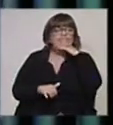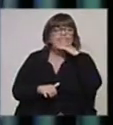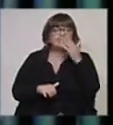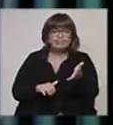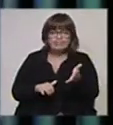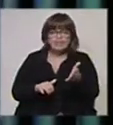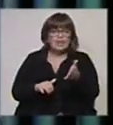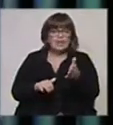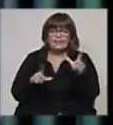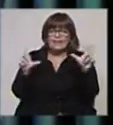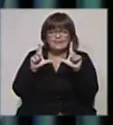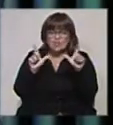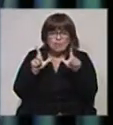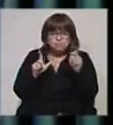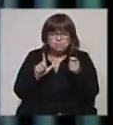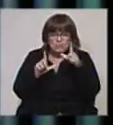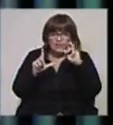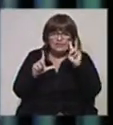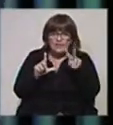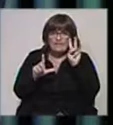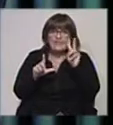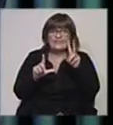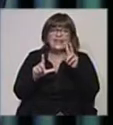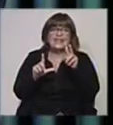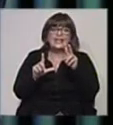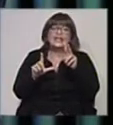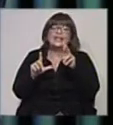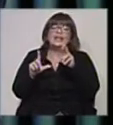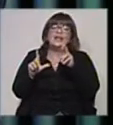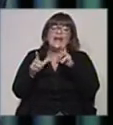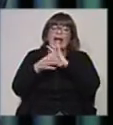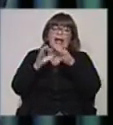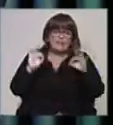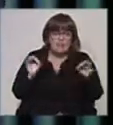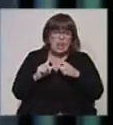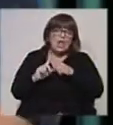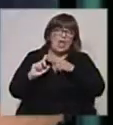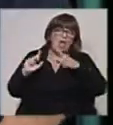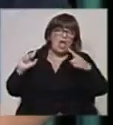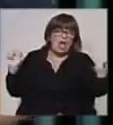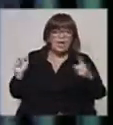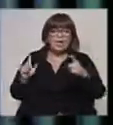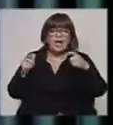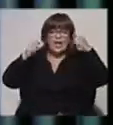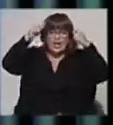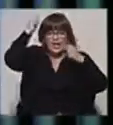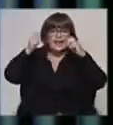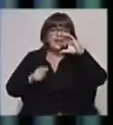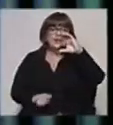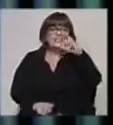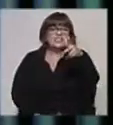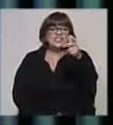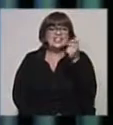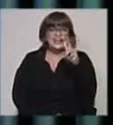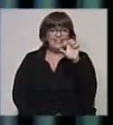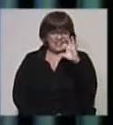No se apagaba nunca la tele. Las cadenas interminables de Chávez. Y además hoy antes venía el programa, estaba